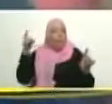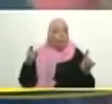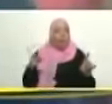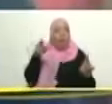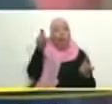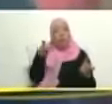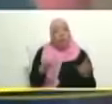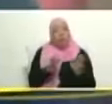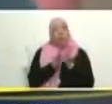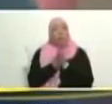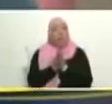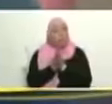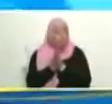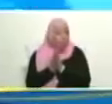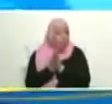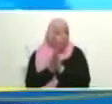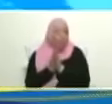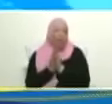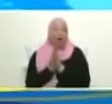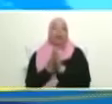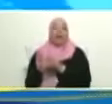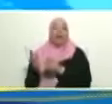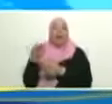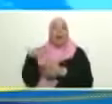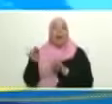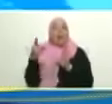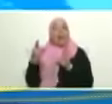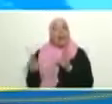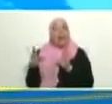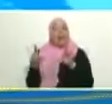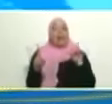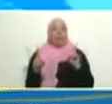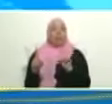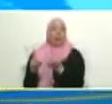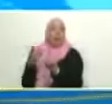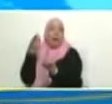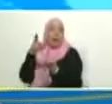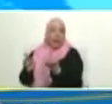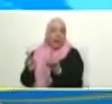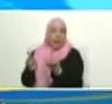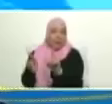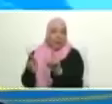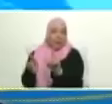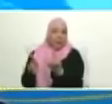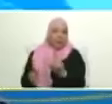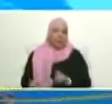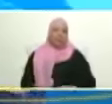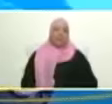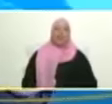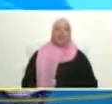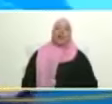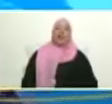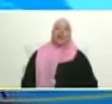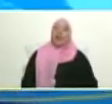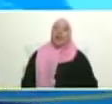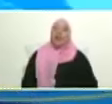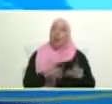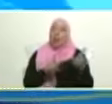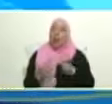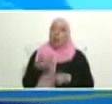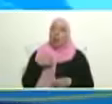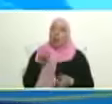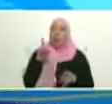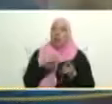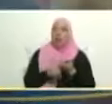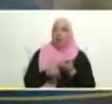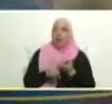Ciudadano, por favor, aparcar a la derecha, aparcar a la derecha. Estamos listos, Silita. Silita,